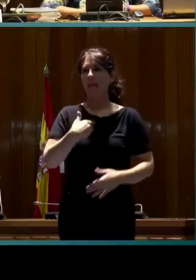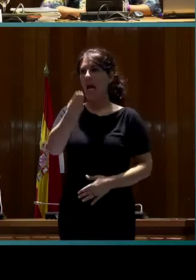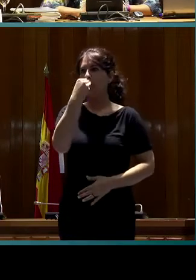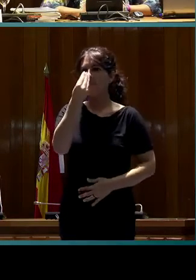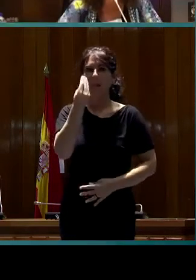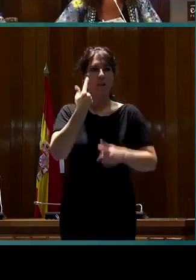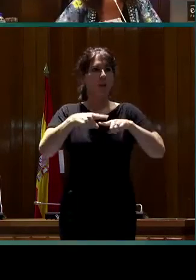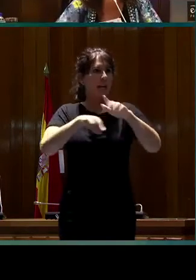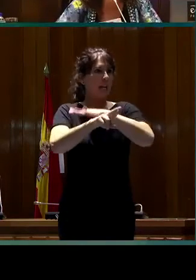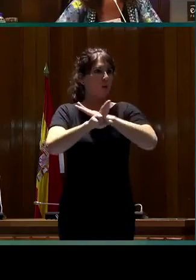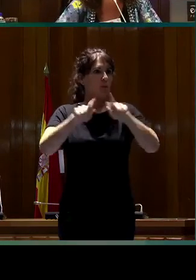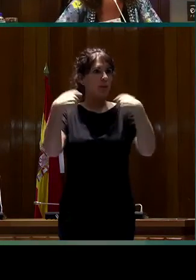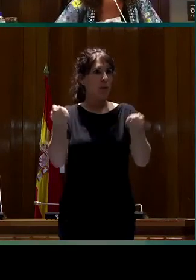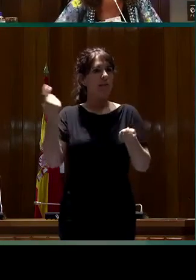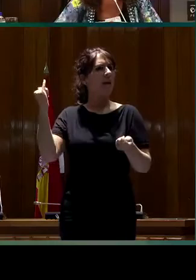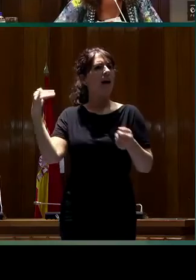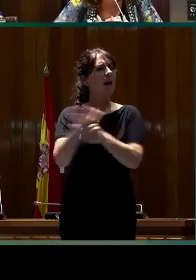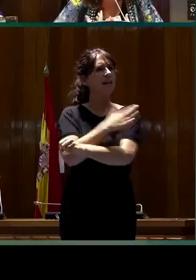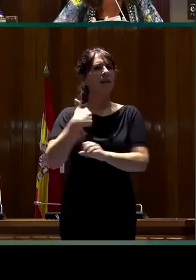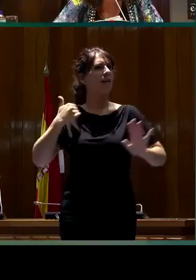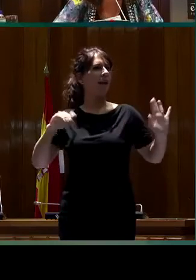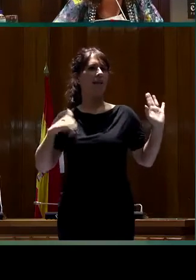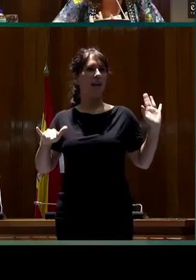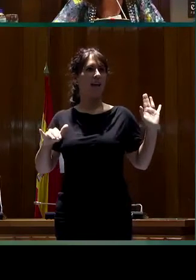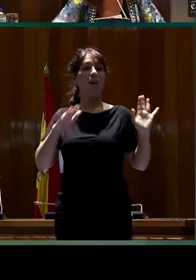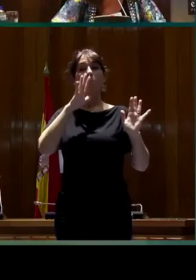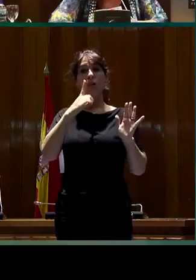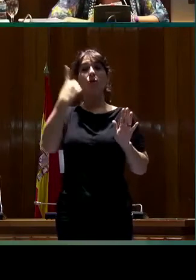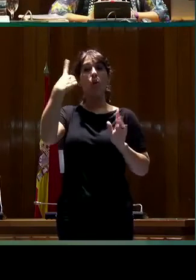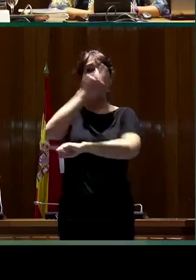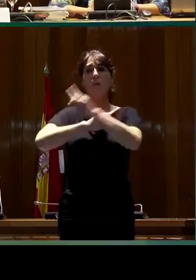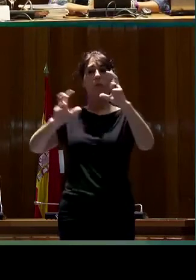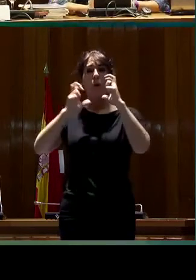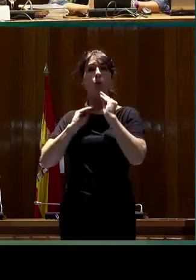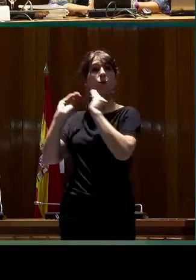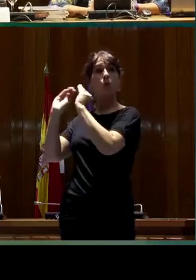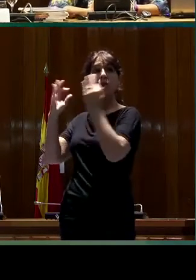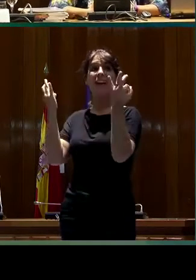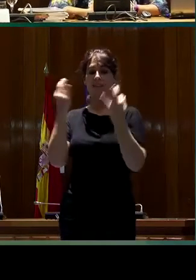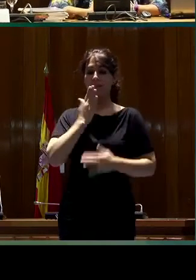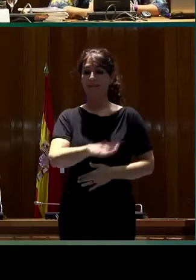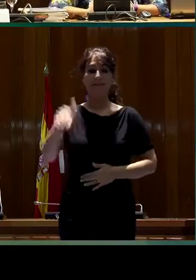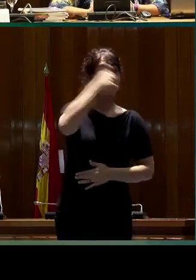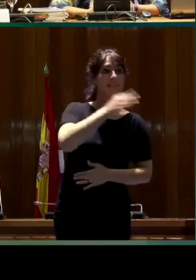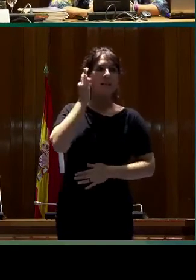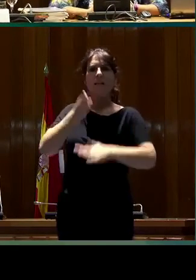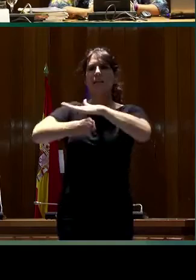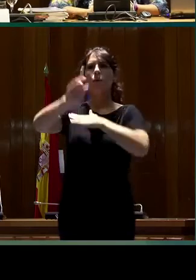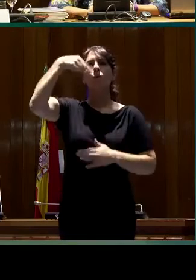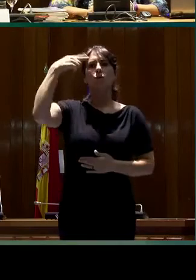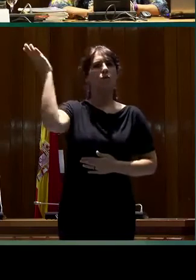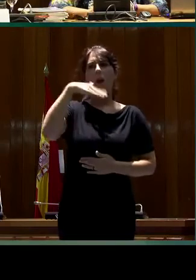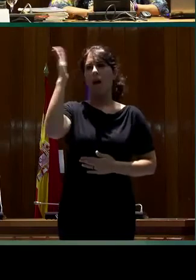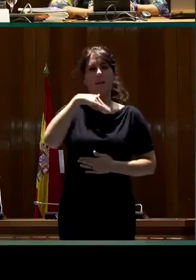muchos recursos naturales, las tienen cubiertas. Uno de los problemas más graves que tienen es que los niños y niñas no tienen acceso a la cultura porque